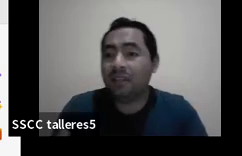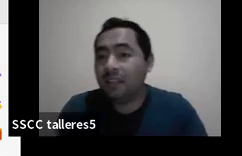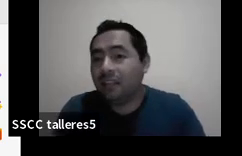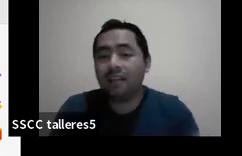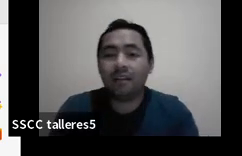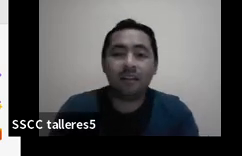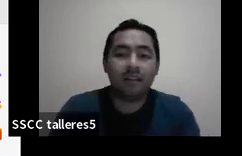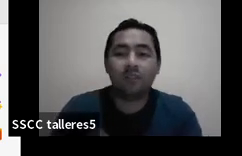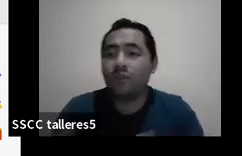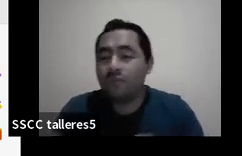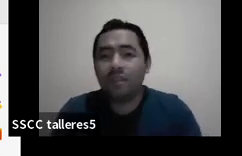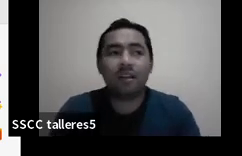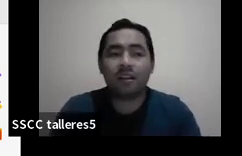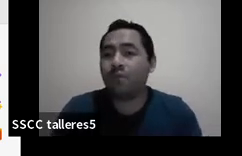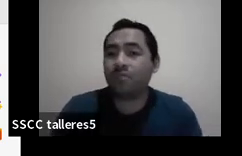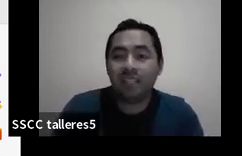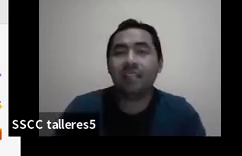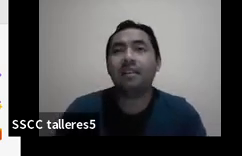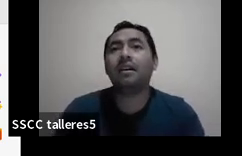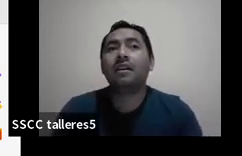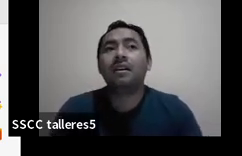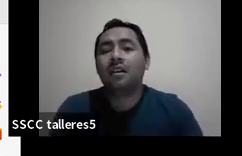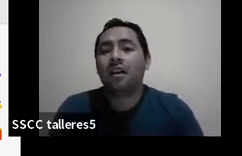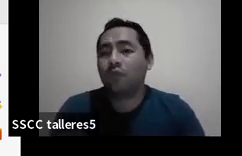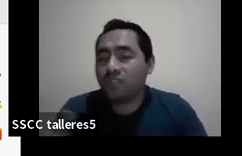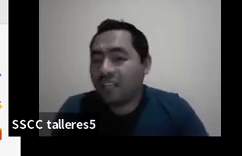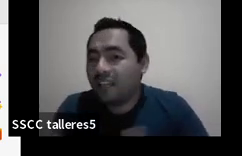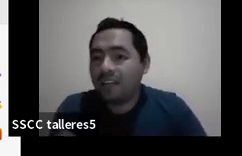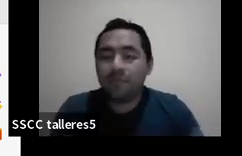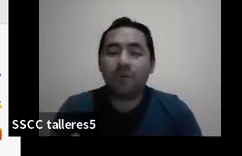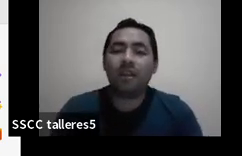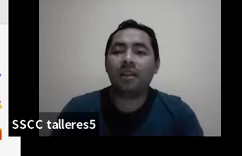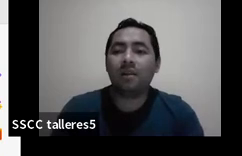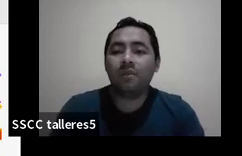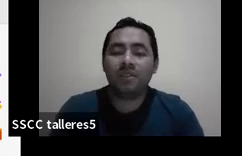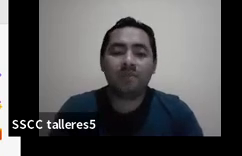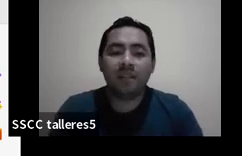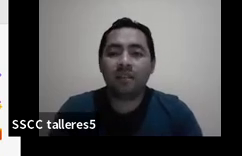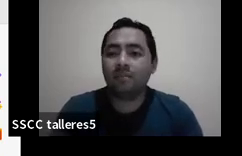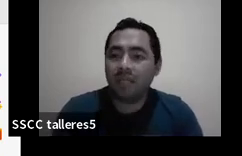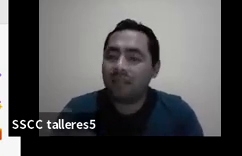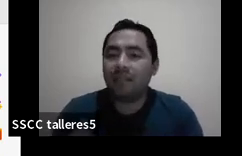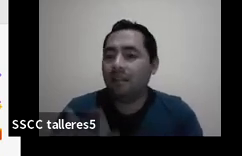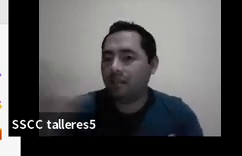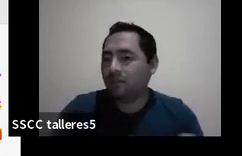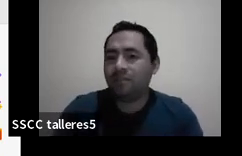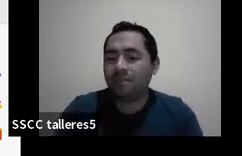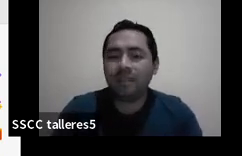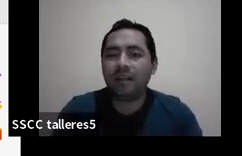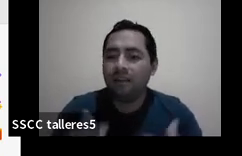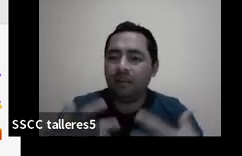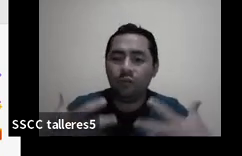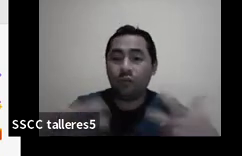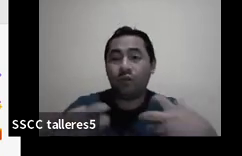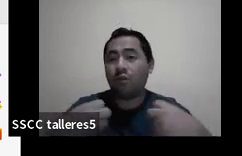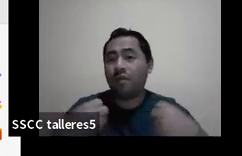de carpintería, de gastronomía, repostería, algunos talleres que por ahí la municipalidad brinde y entonces se